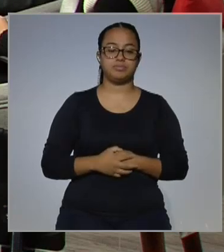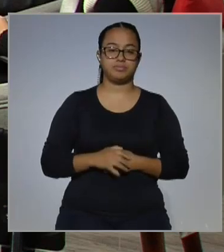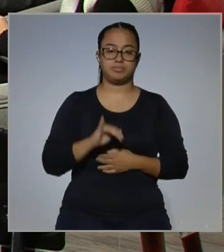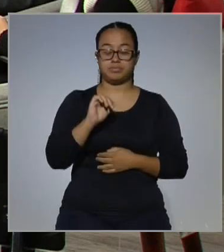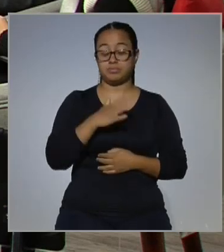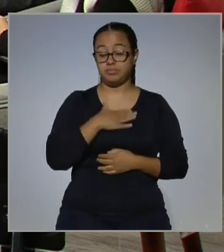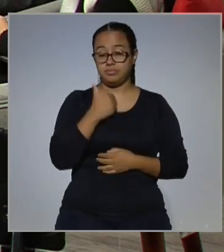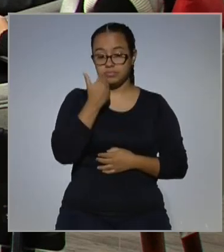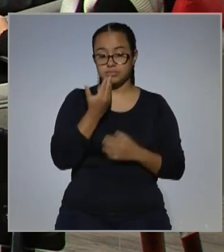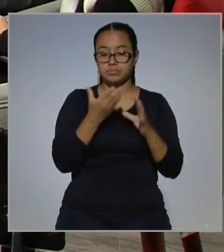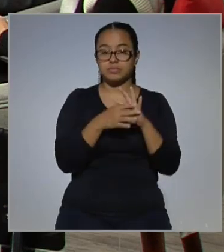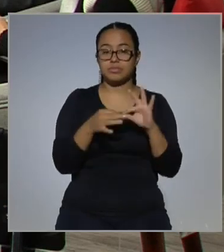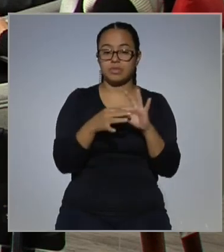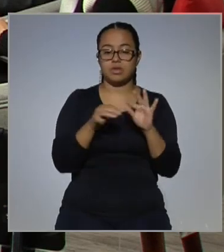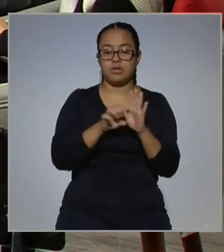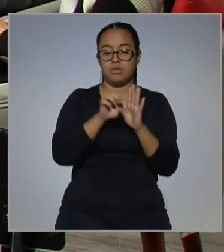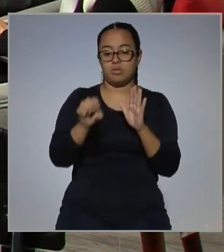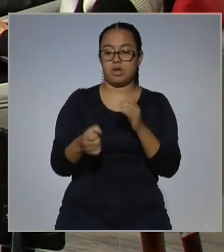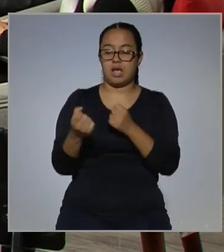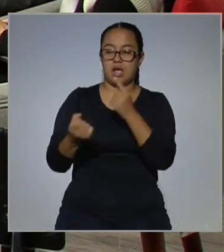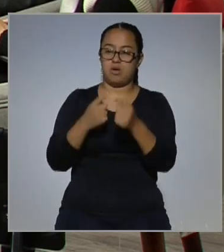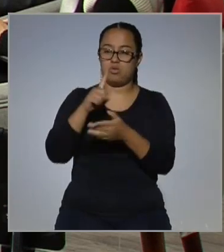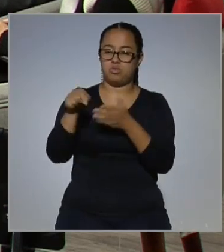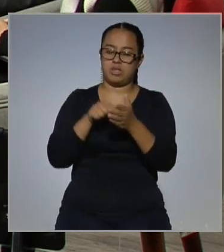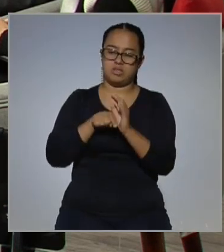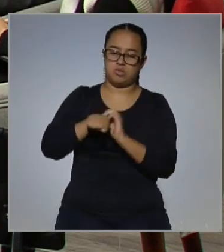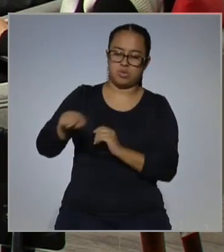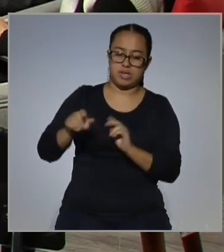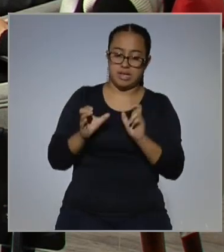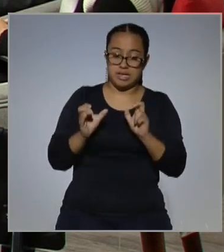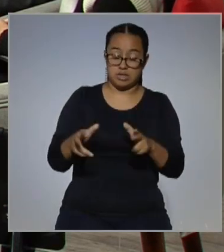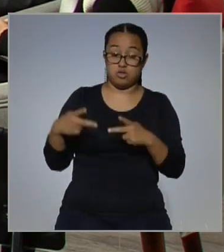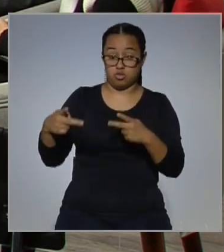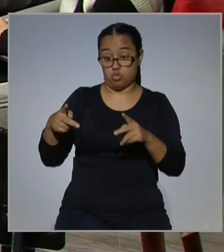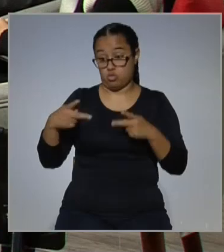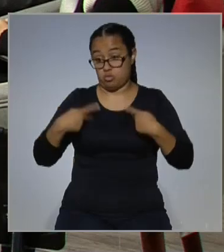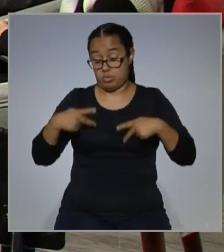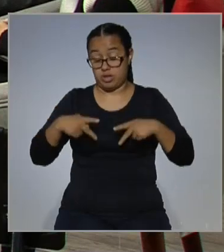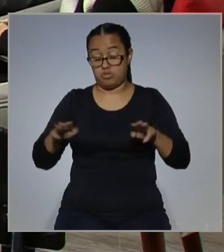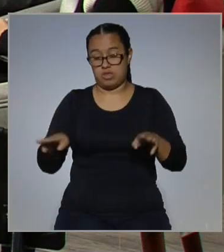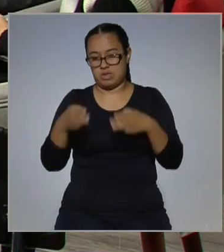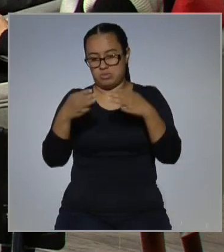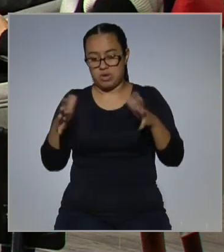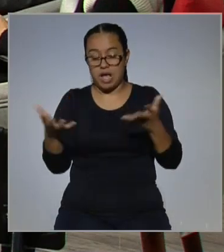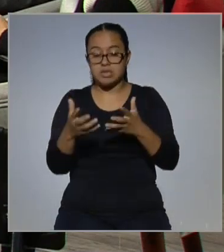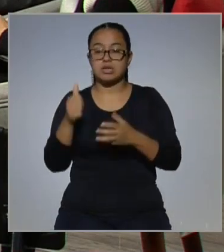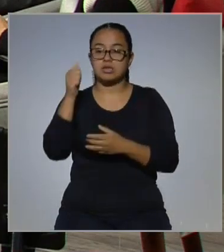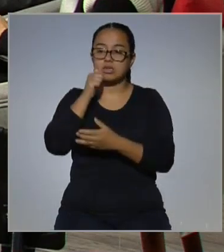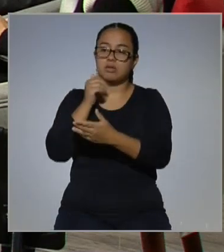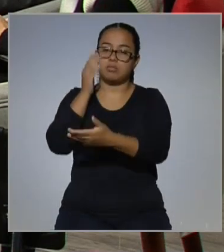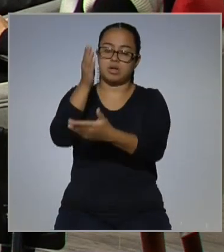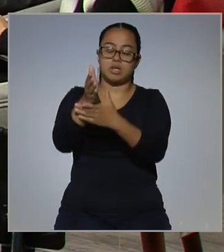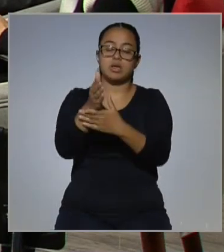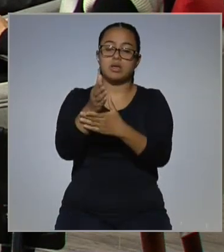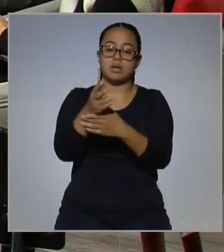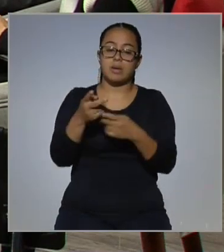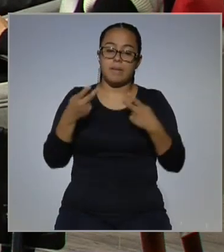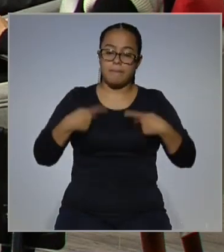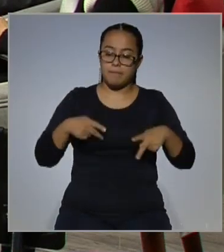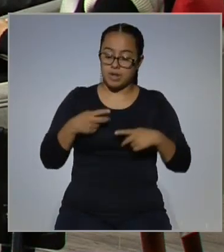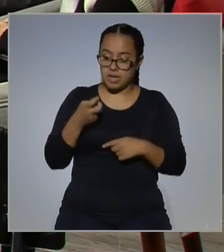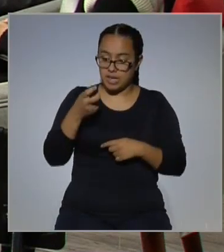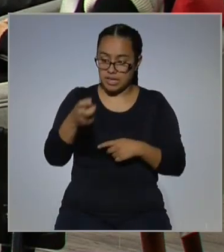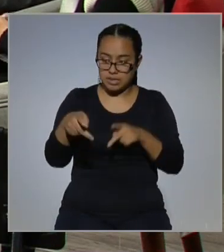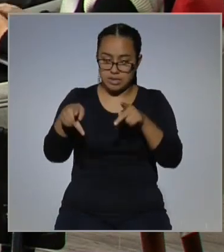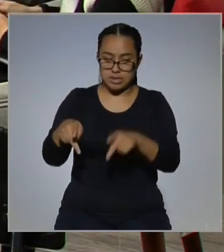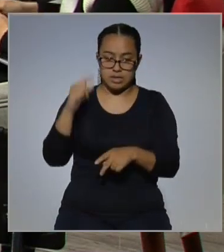quería comentar que en el caso de algunas comunidades en Chiapas, los músicos son los encargados de ir por la persona al panteón. O